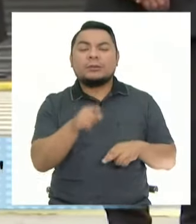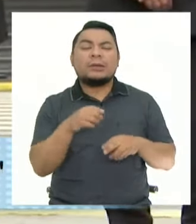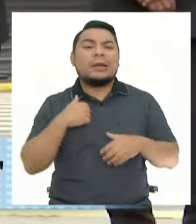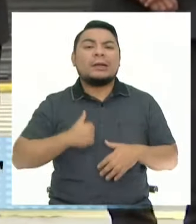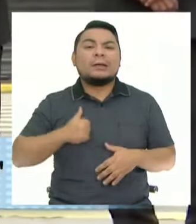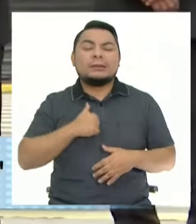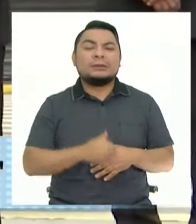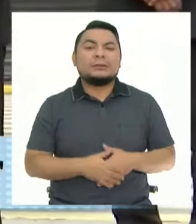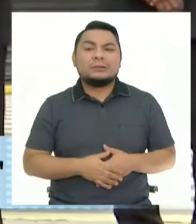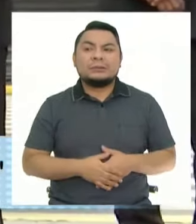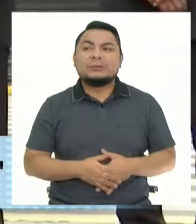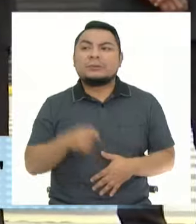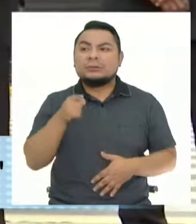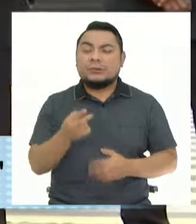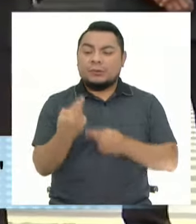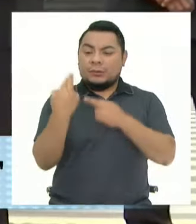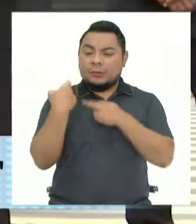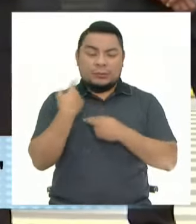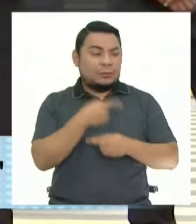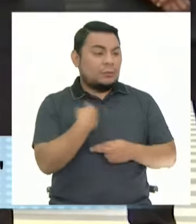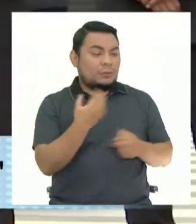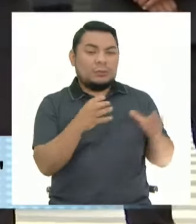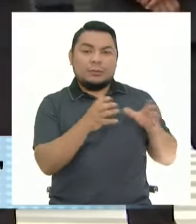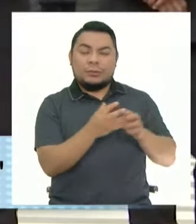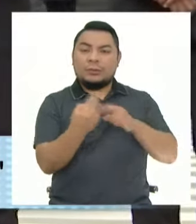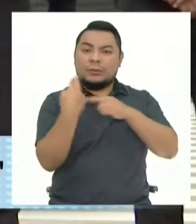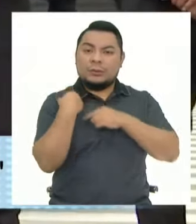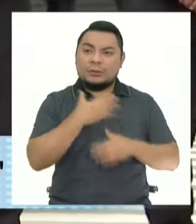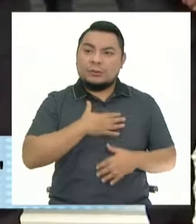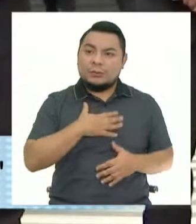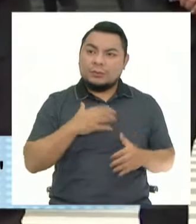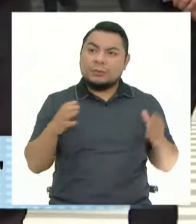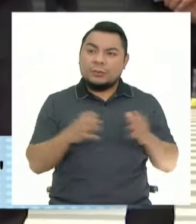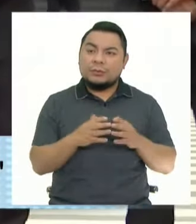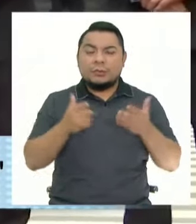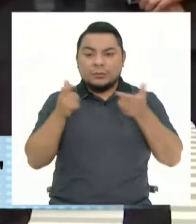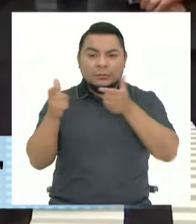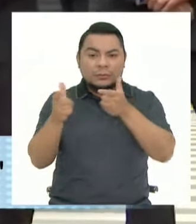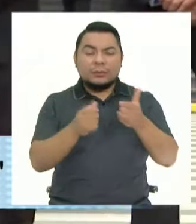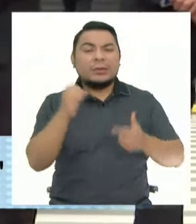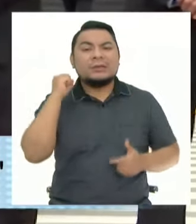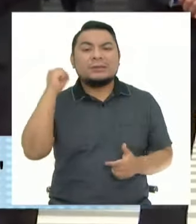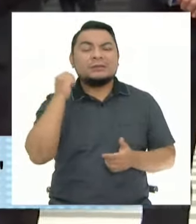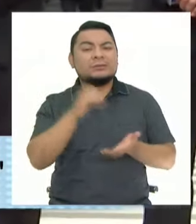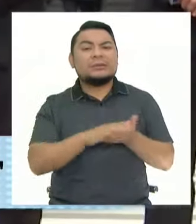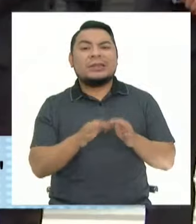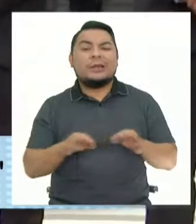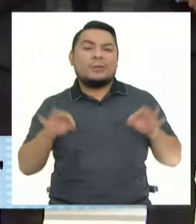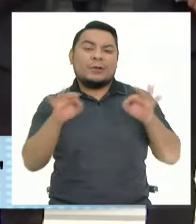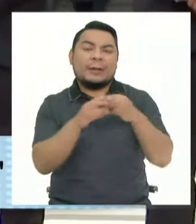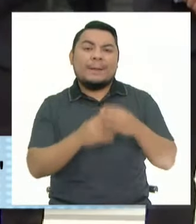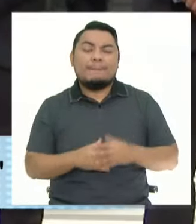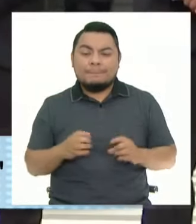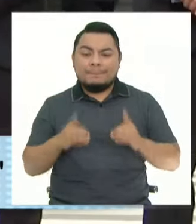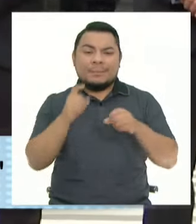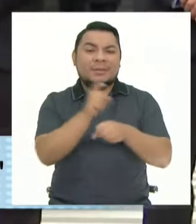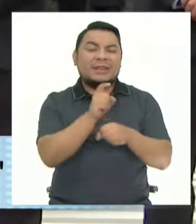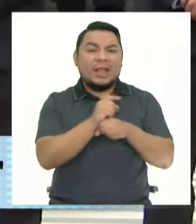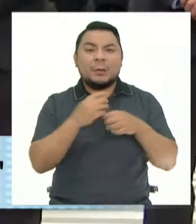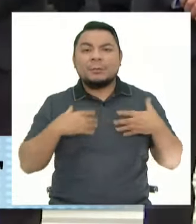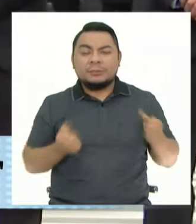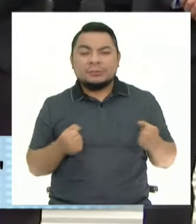actitudes. Nos han encargado a nosotros velar por los derechos más importantes: educación,